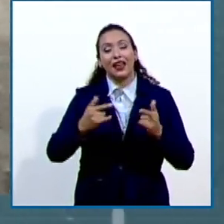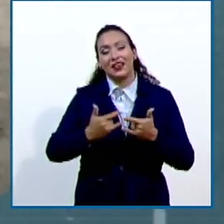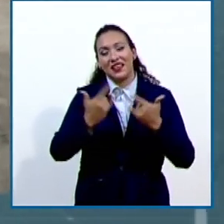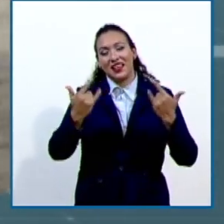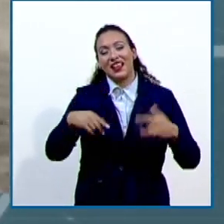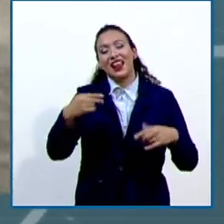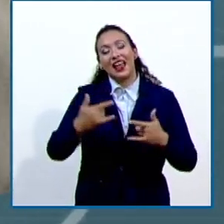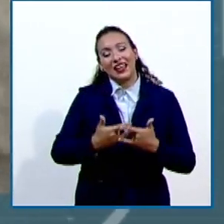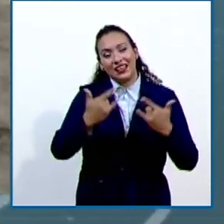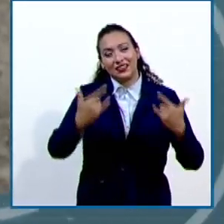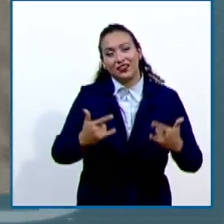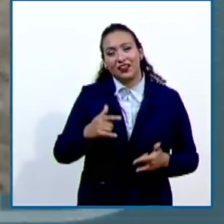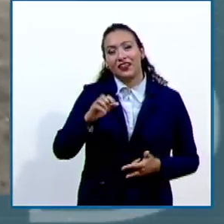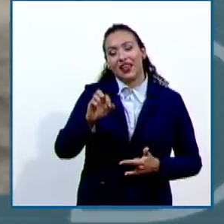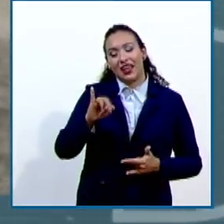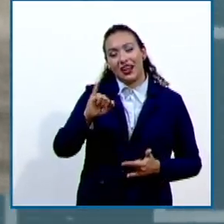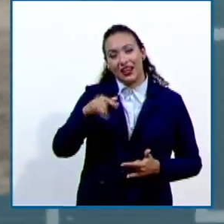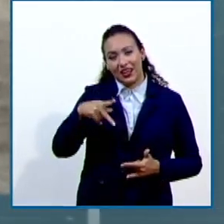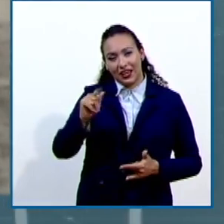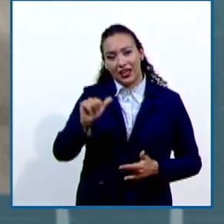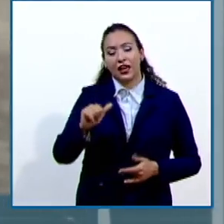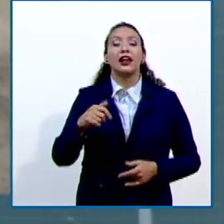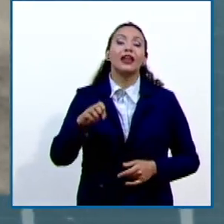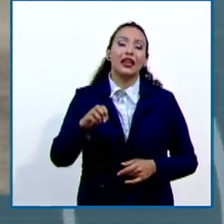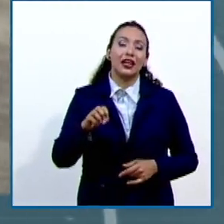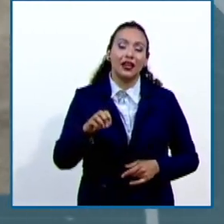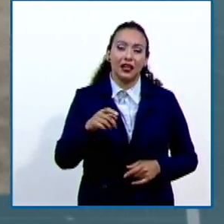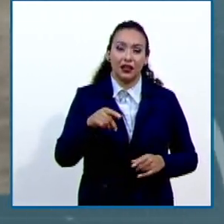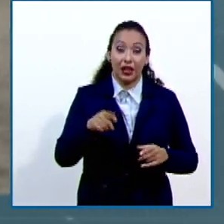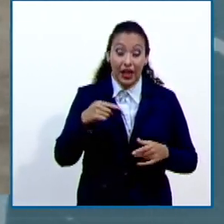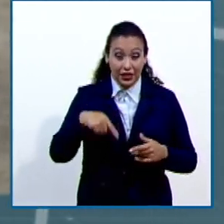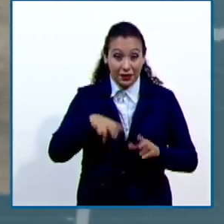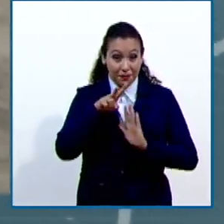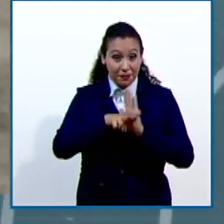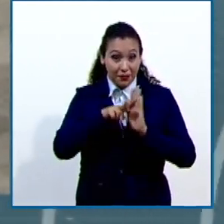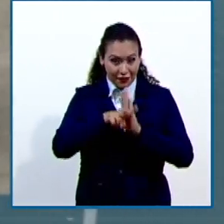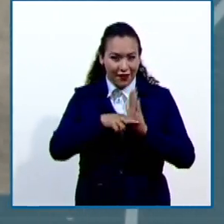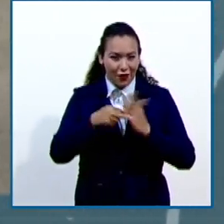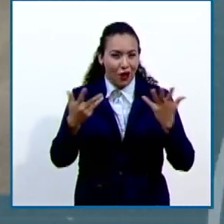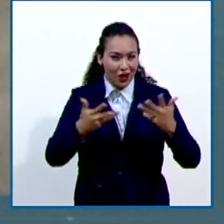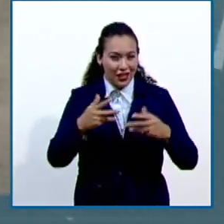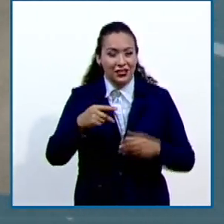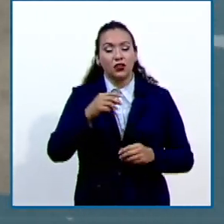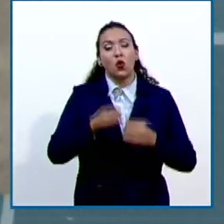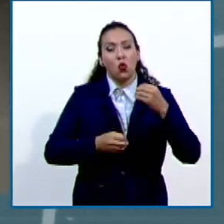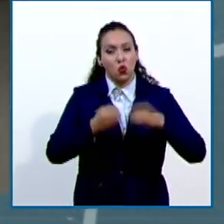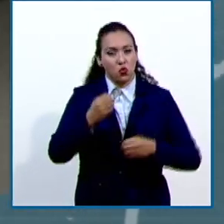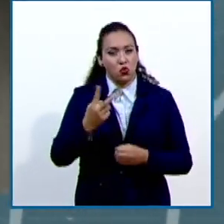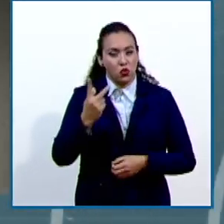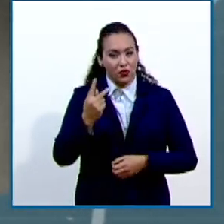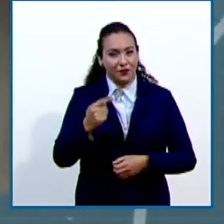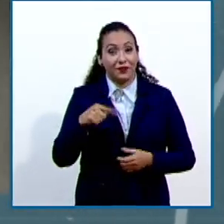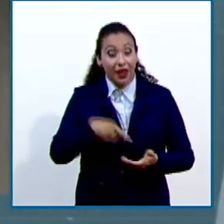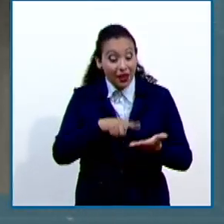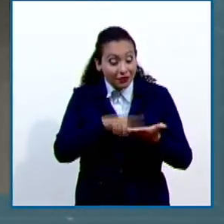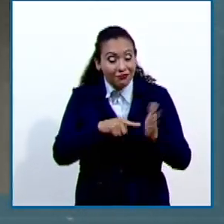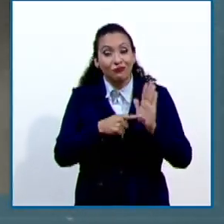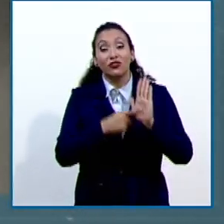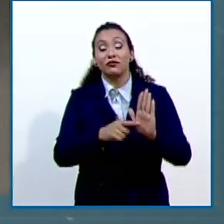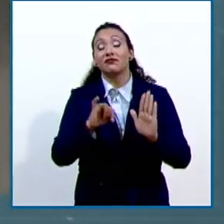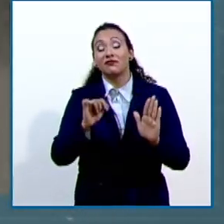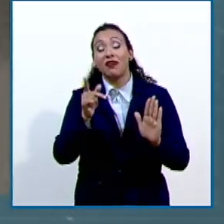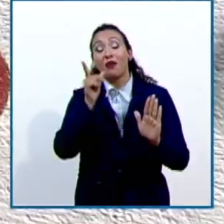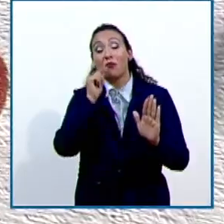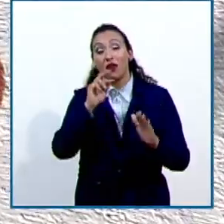y Eric Razo, La Crónica, producido por Justicia TV y la Defensoría Pública Federal, evidencia las graves violaciones a